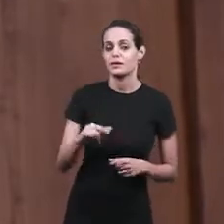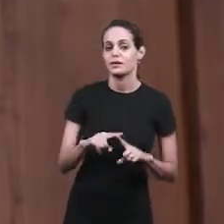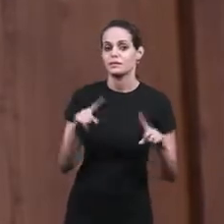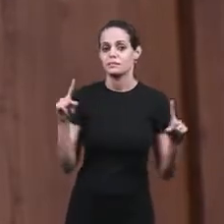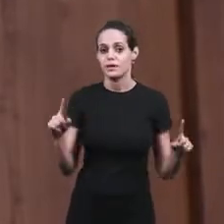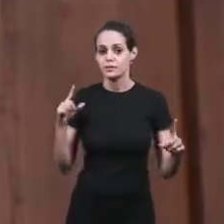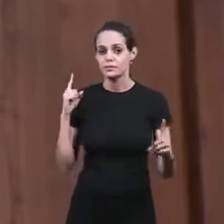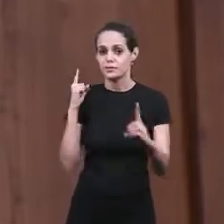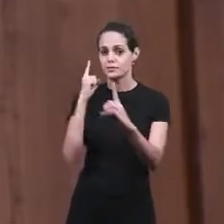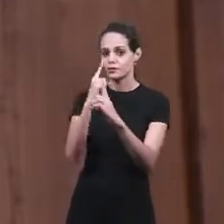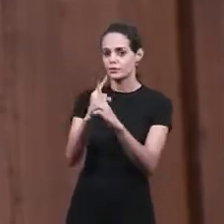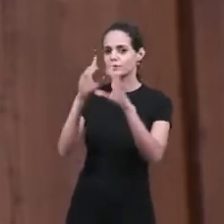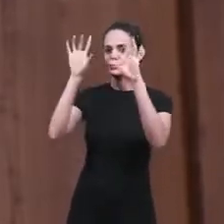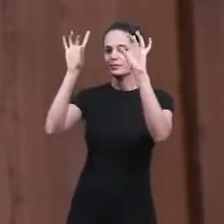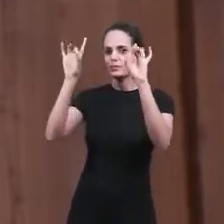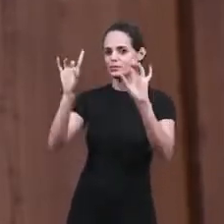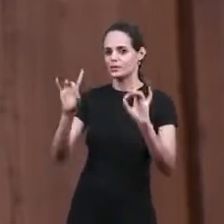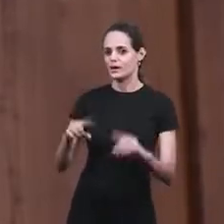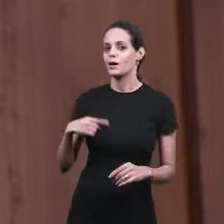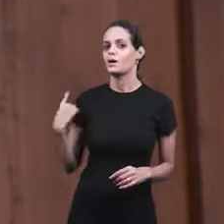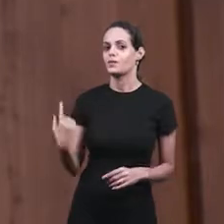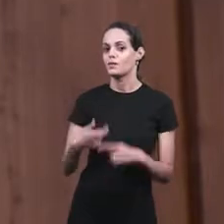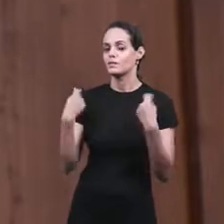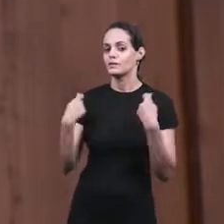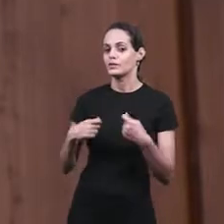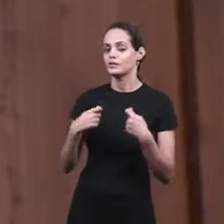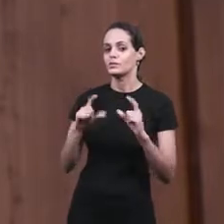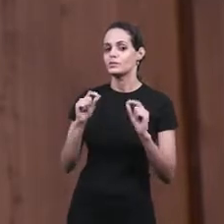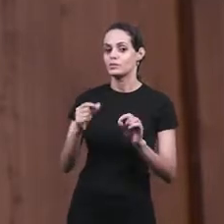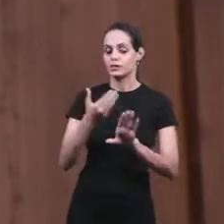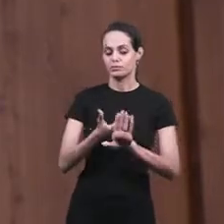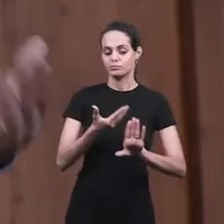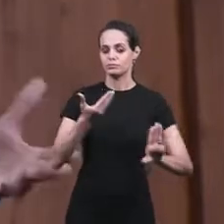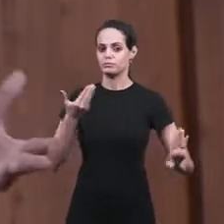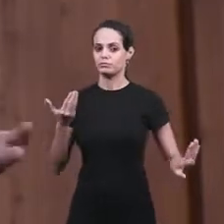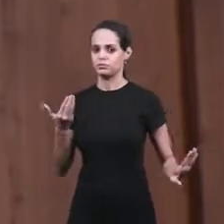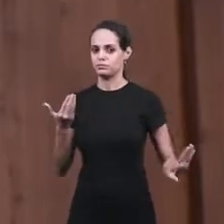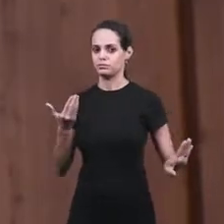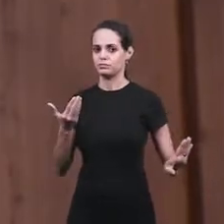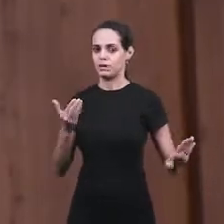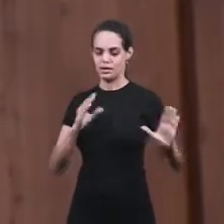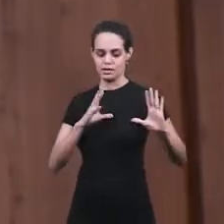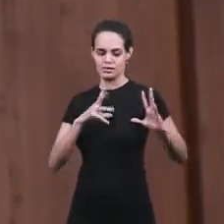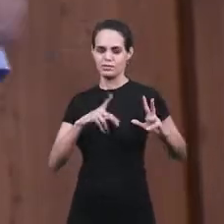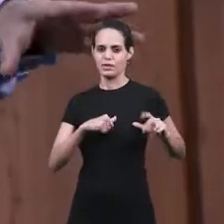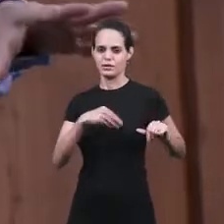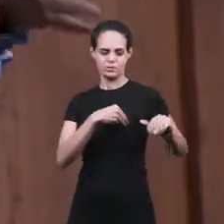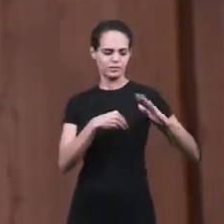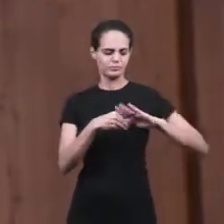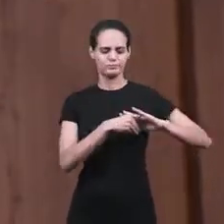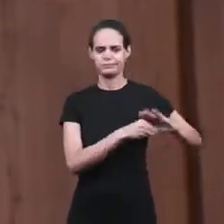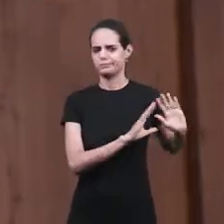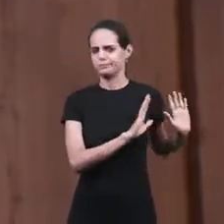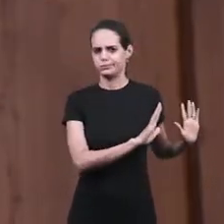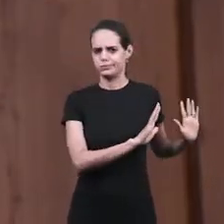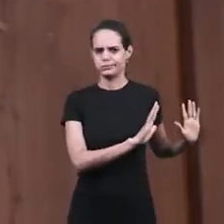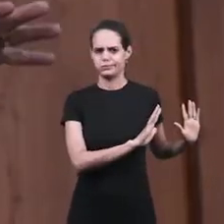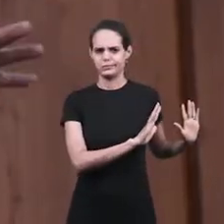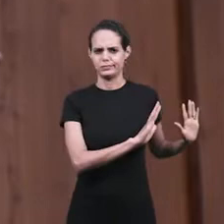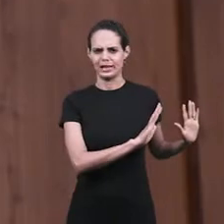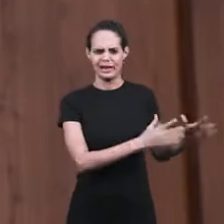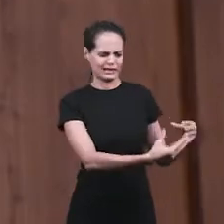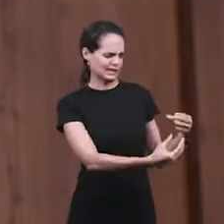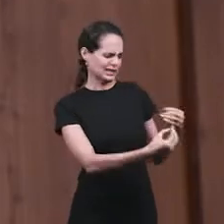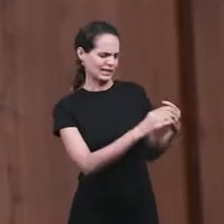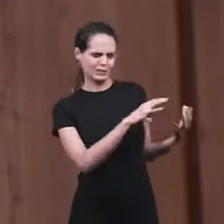va a volver. Pero para este encuentro especial necesitamos estar santificados, dejar el pecado, las